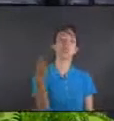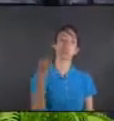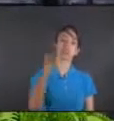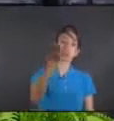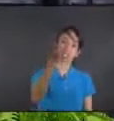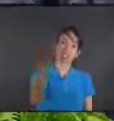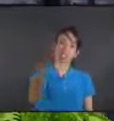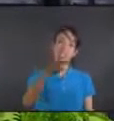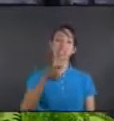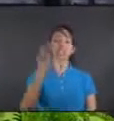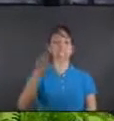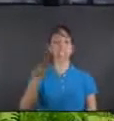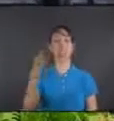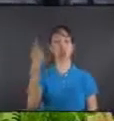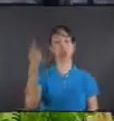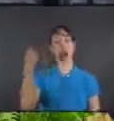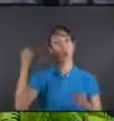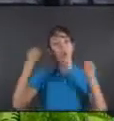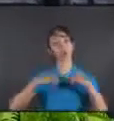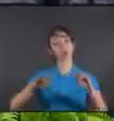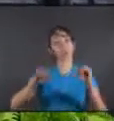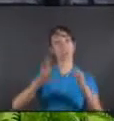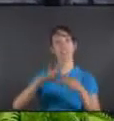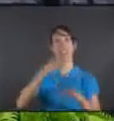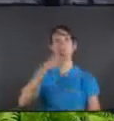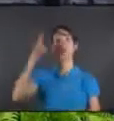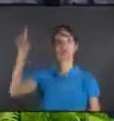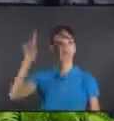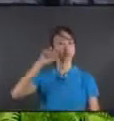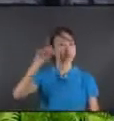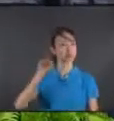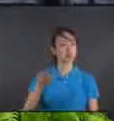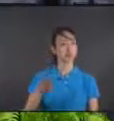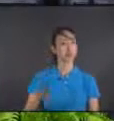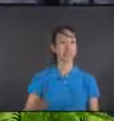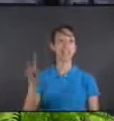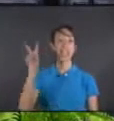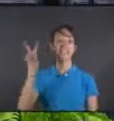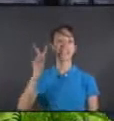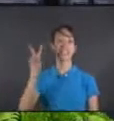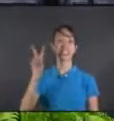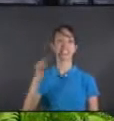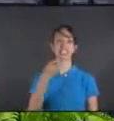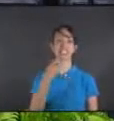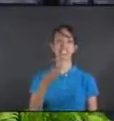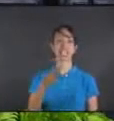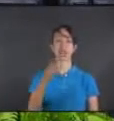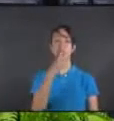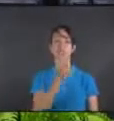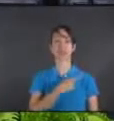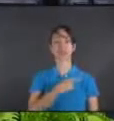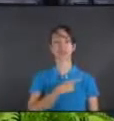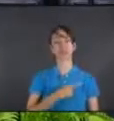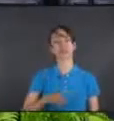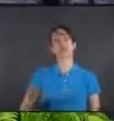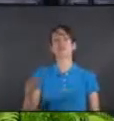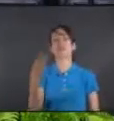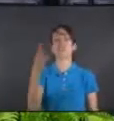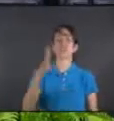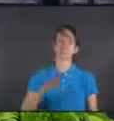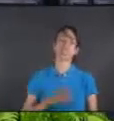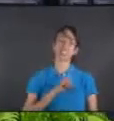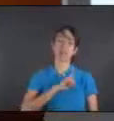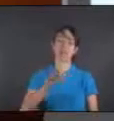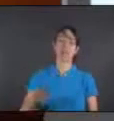1:5, y se hizo la luz, y se empezaron a quitar todas las tinieblas. Eso